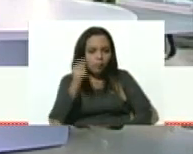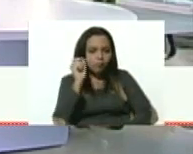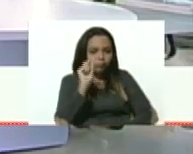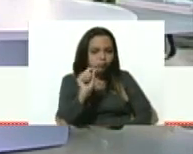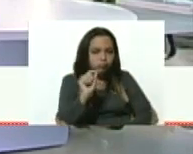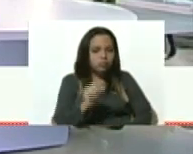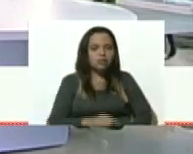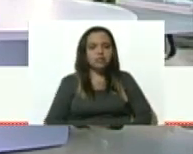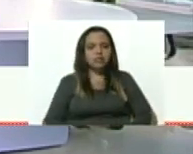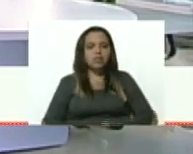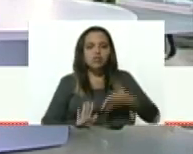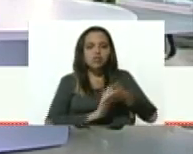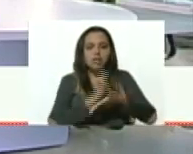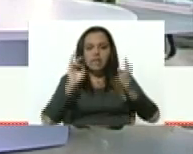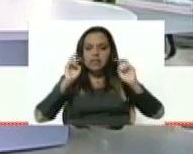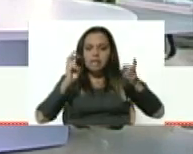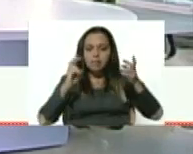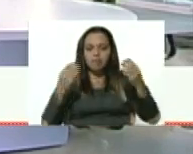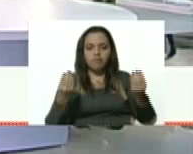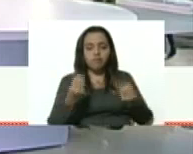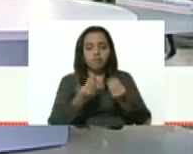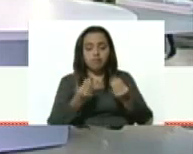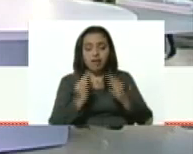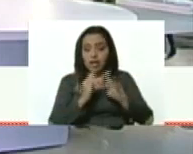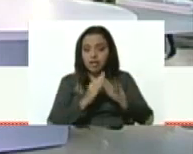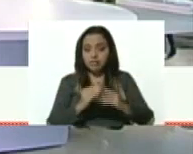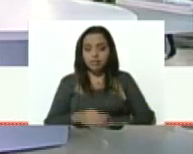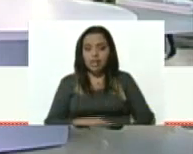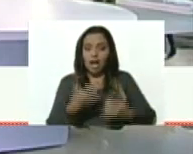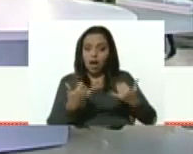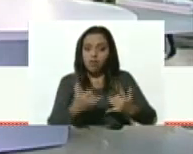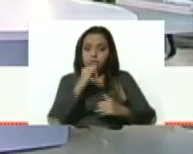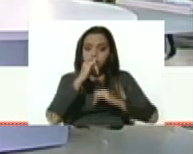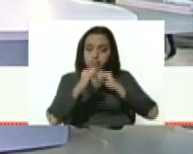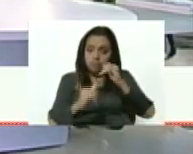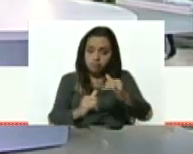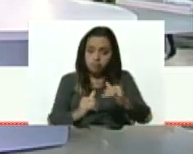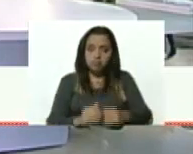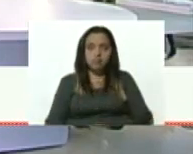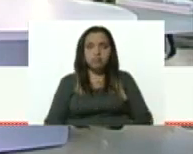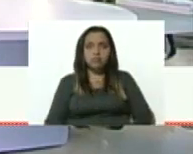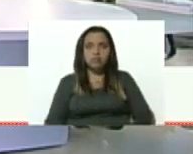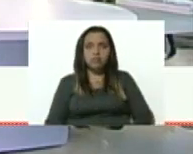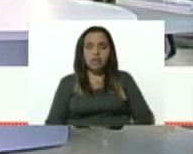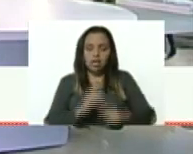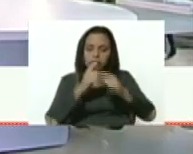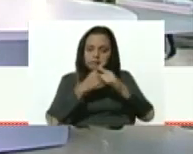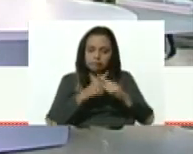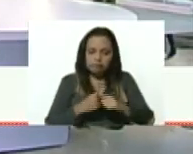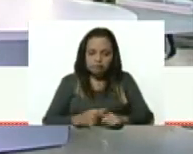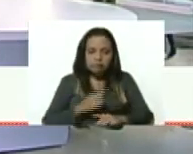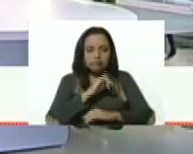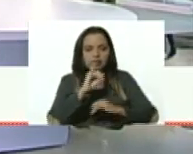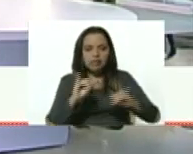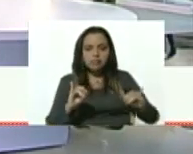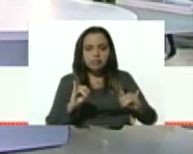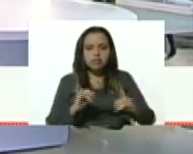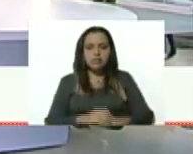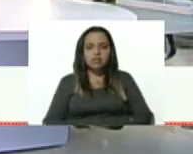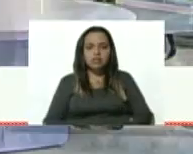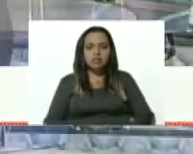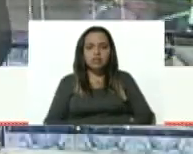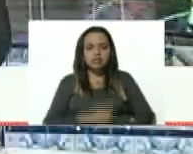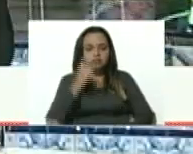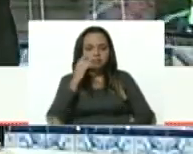tema de las viviendas. Por ahora yo anuncio, mientras se termina el censo nacional y se establecen las metas